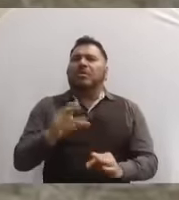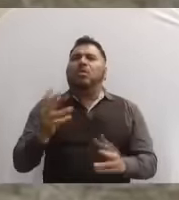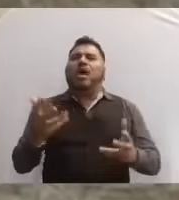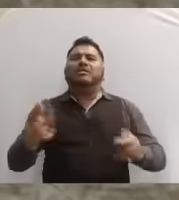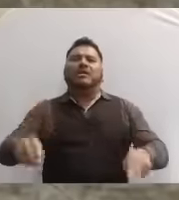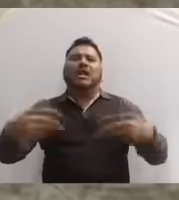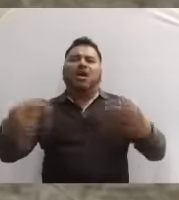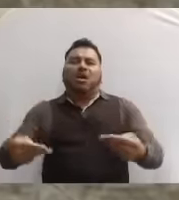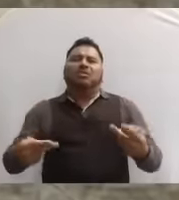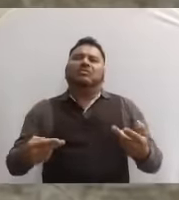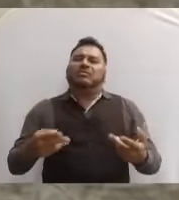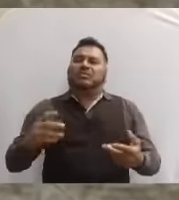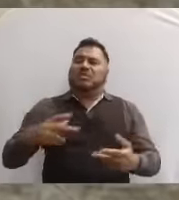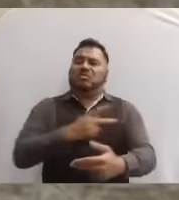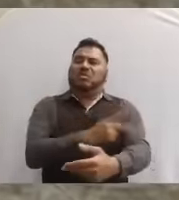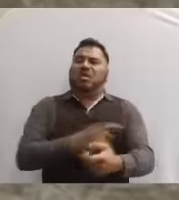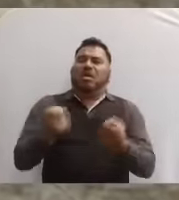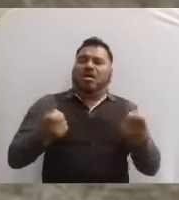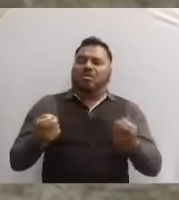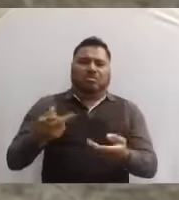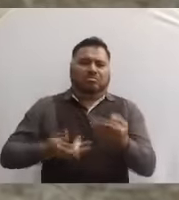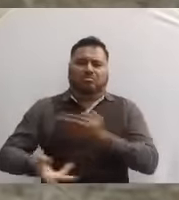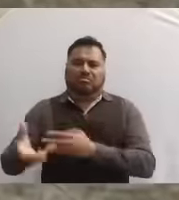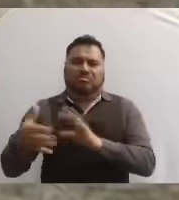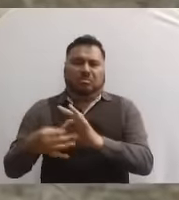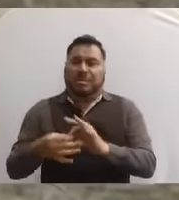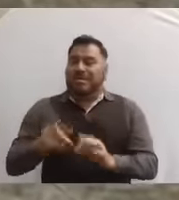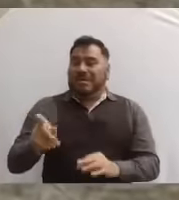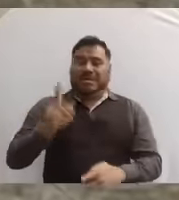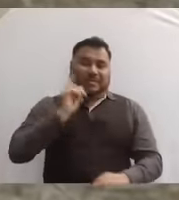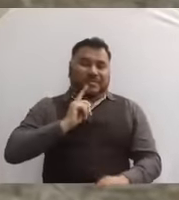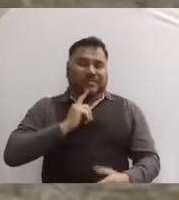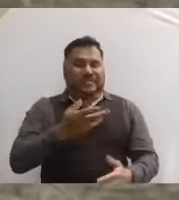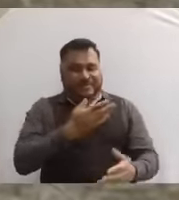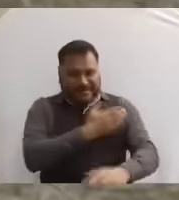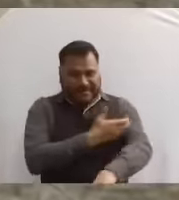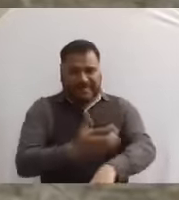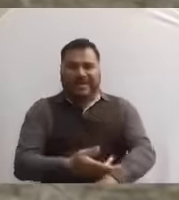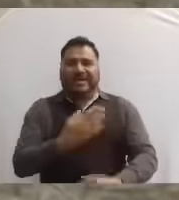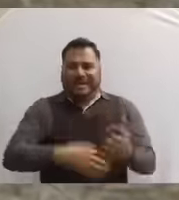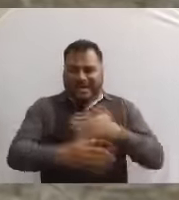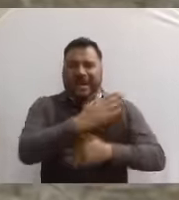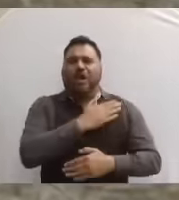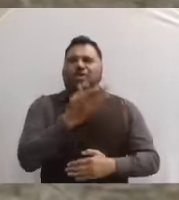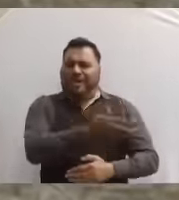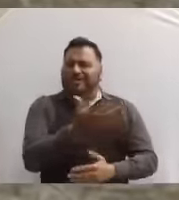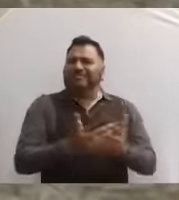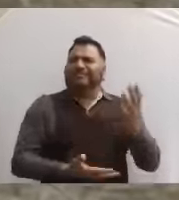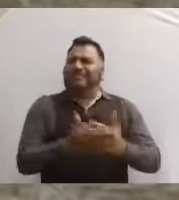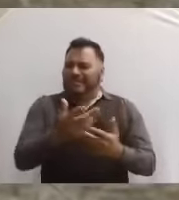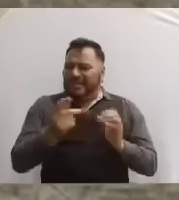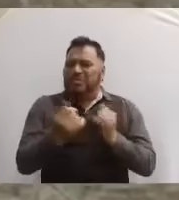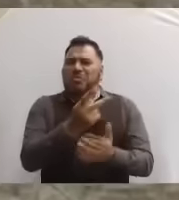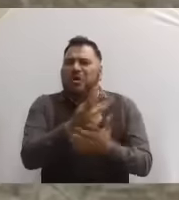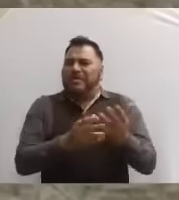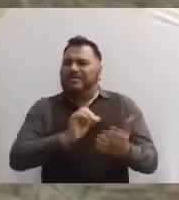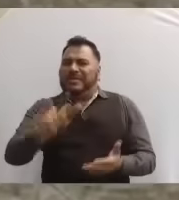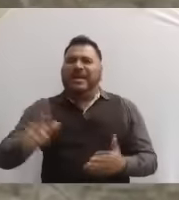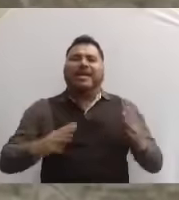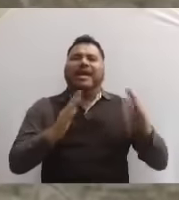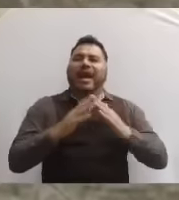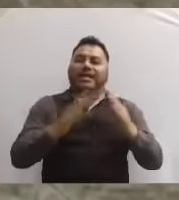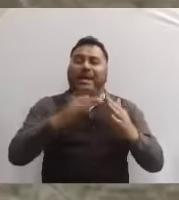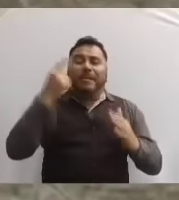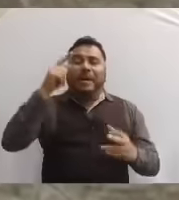al cobijo del poder, pero con la compañera Claudia Sheinbaum Pardo se va a hacer un programa de vivienda para que el